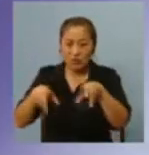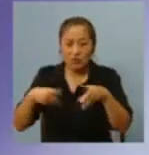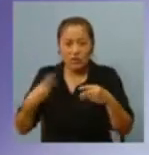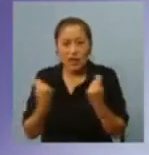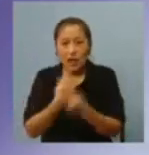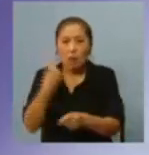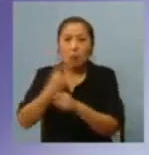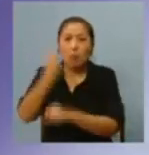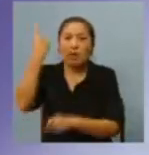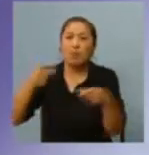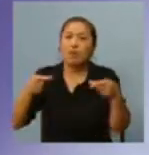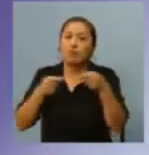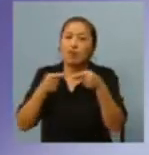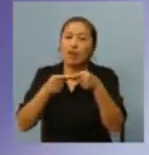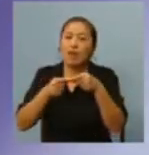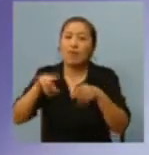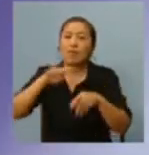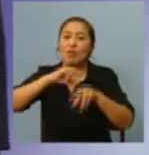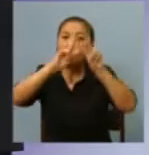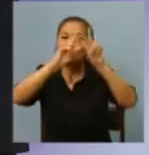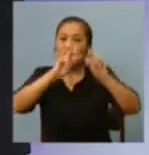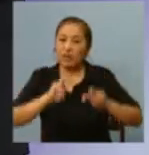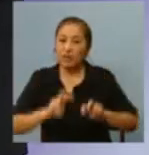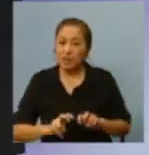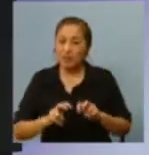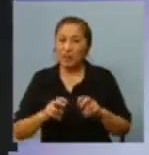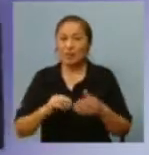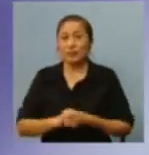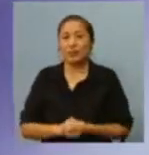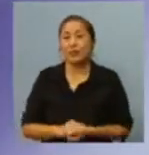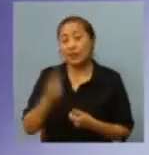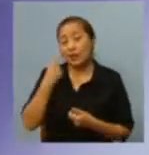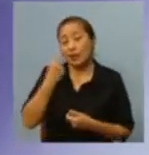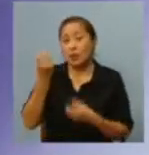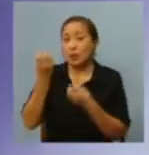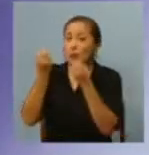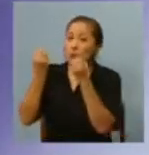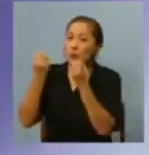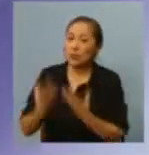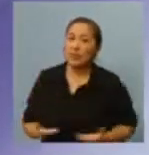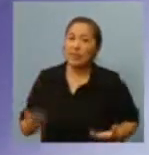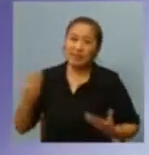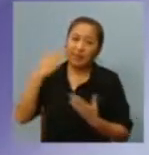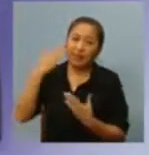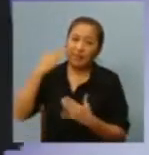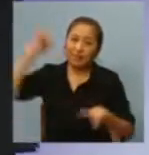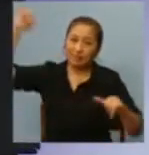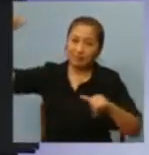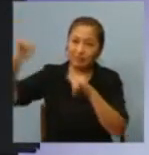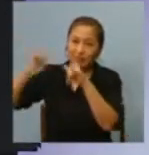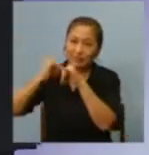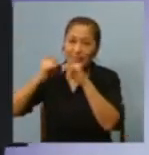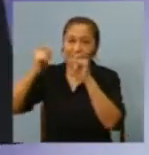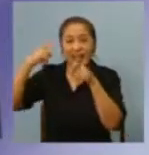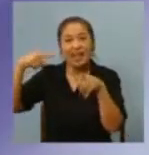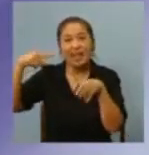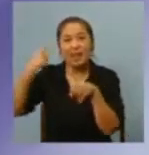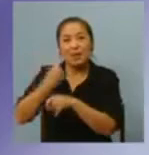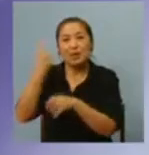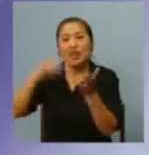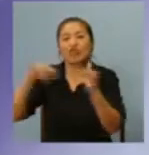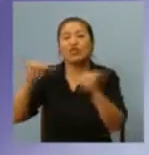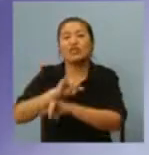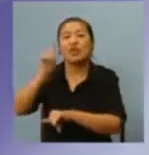el primer programa de Jujuy Investiga el Debate. Emiliano, ¿cómo te va? Muy buenas tardes, y aquí en la primera edición también